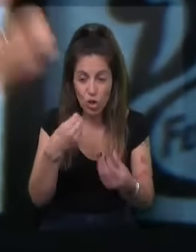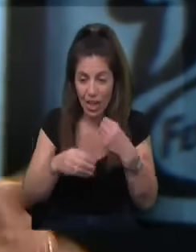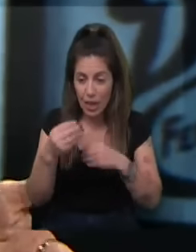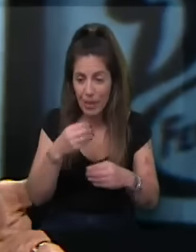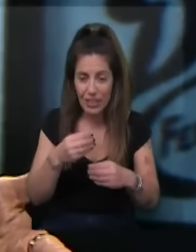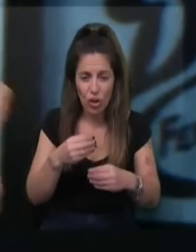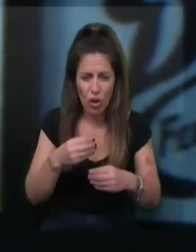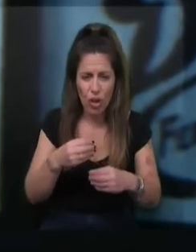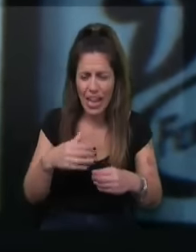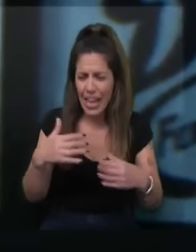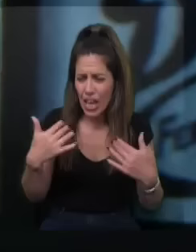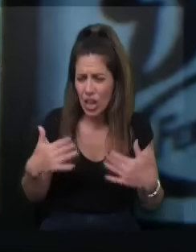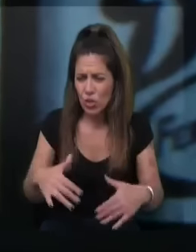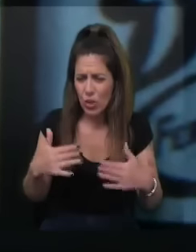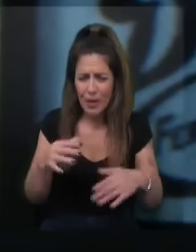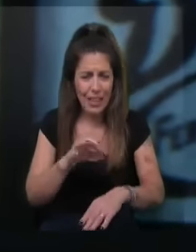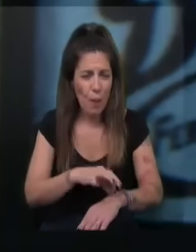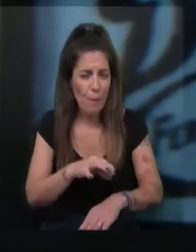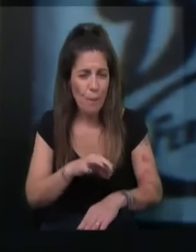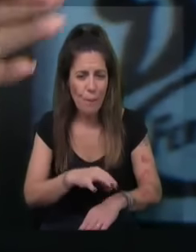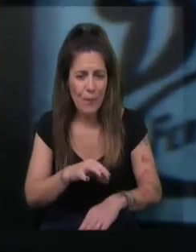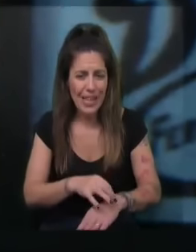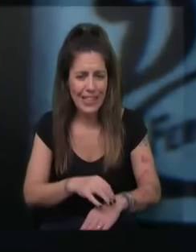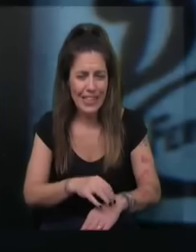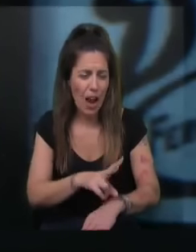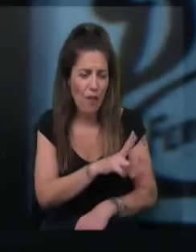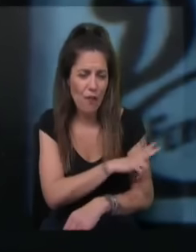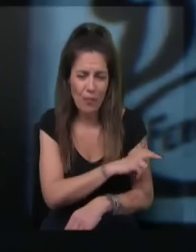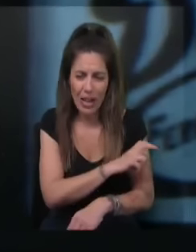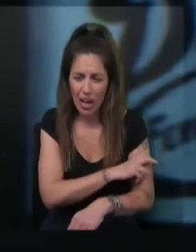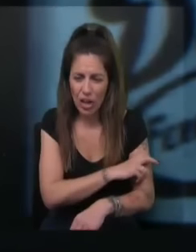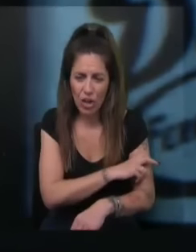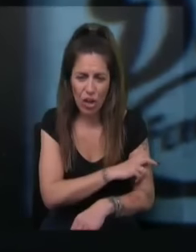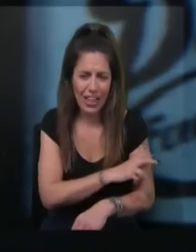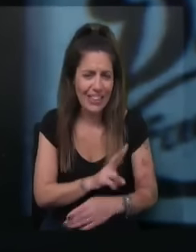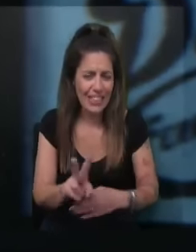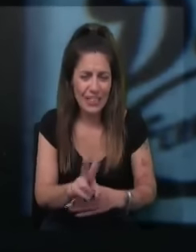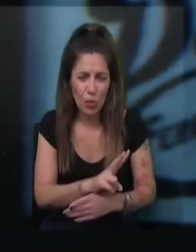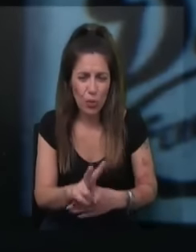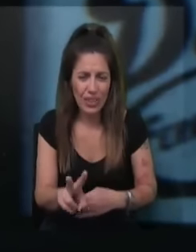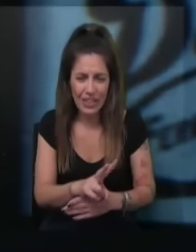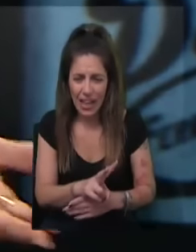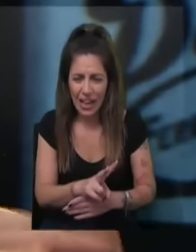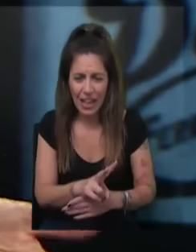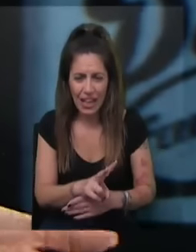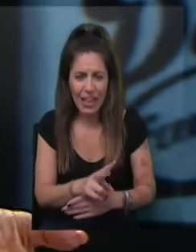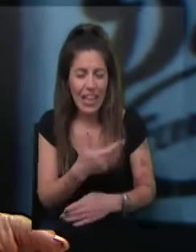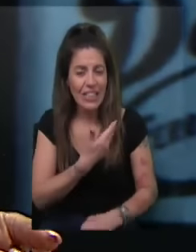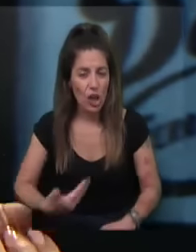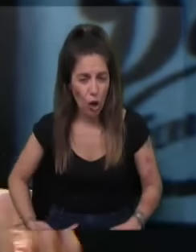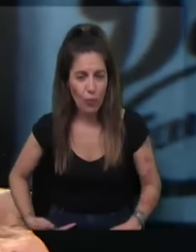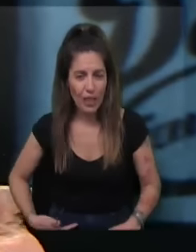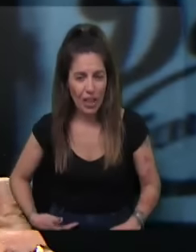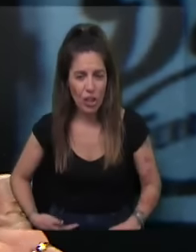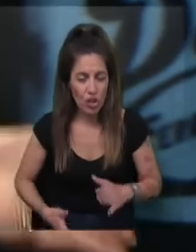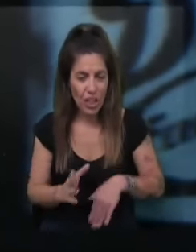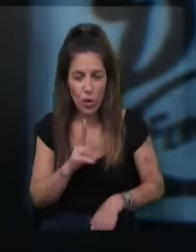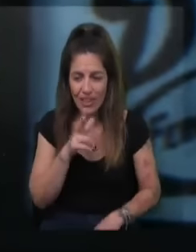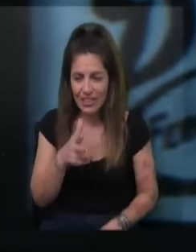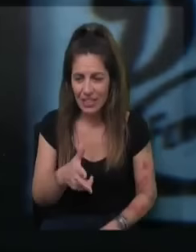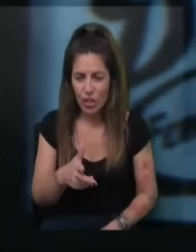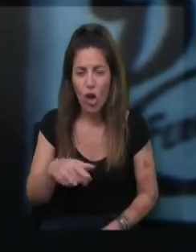barbaridad médica farmacológica y de seguridad y el gobierno salió a decirlo